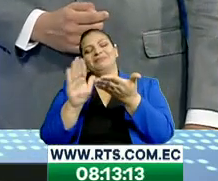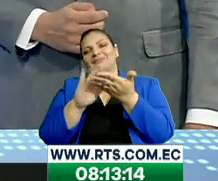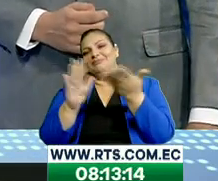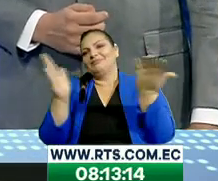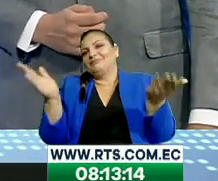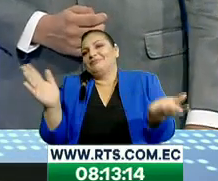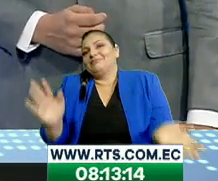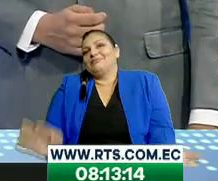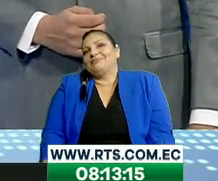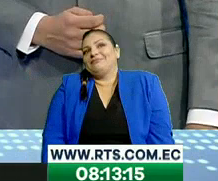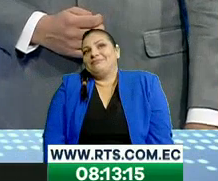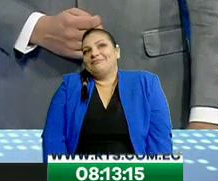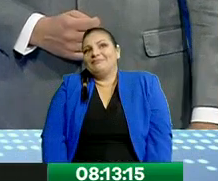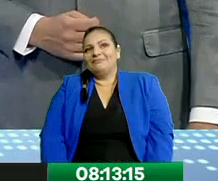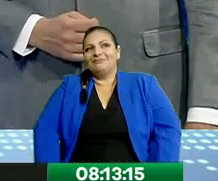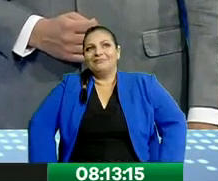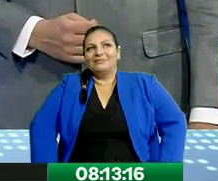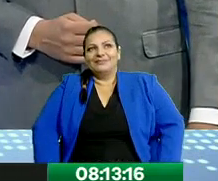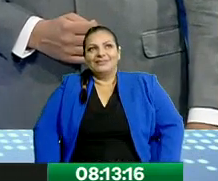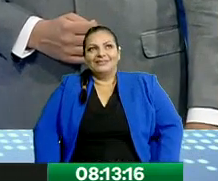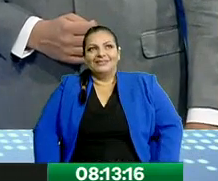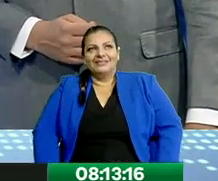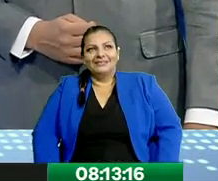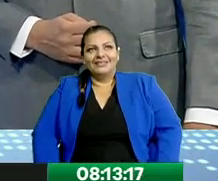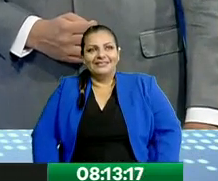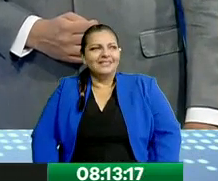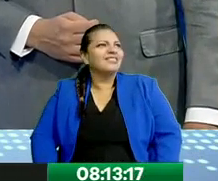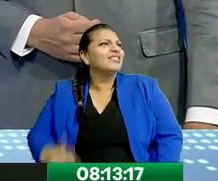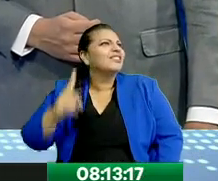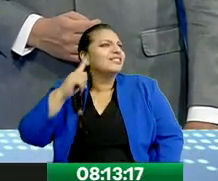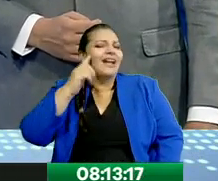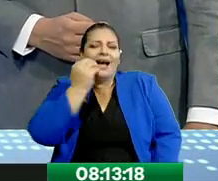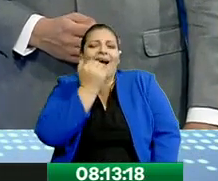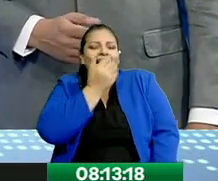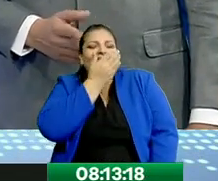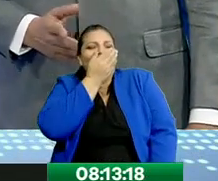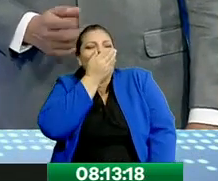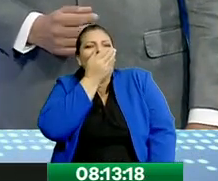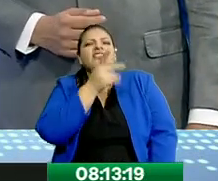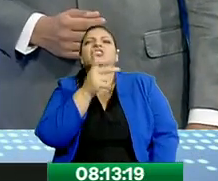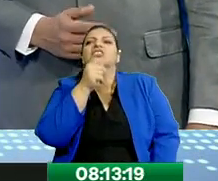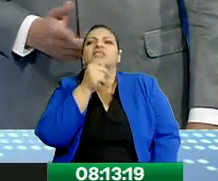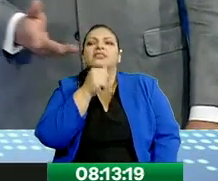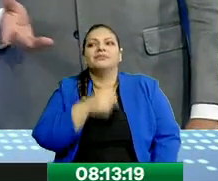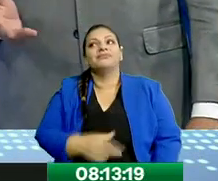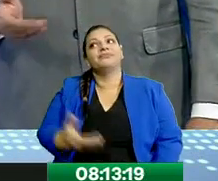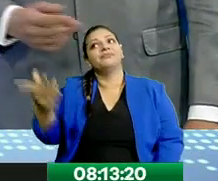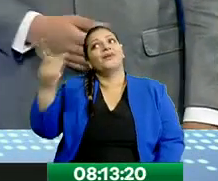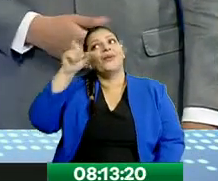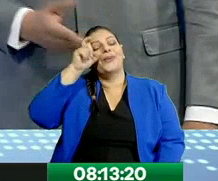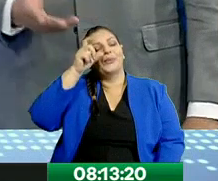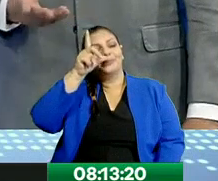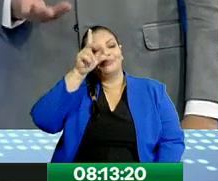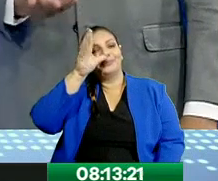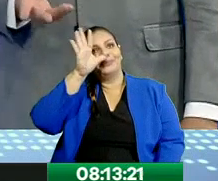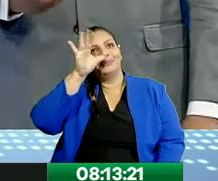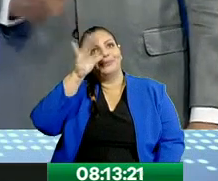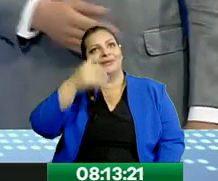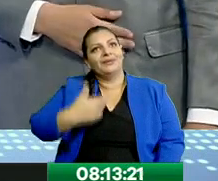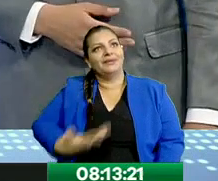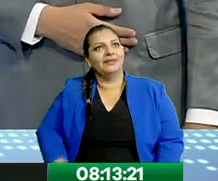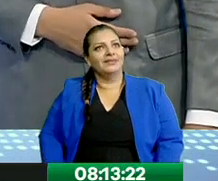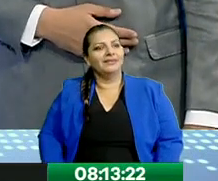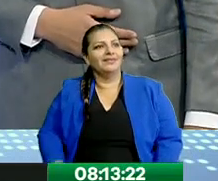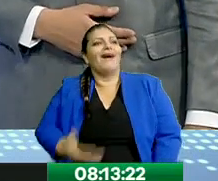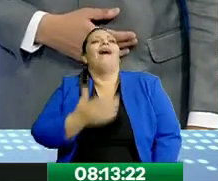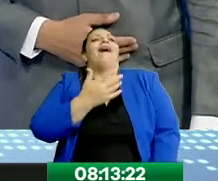será. Pero escucho que se ríe mucho ahí en estudio. ¿Qué pasó? Ese es Hugo Gavilanes. Pues ¿quién más va a ser?